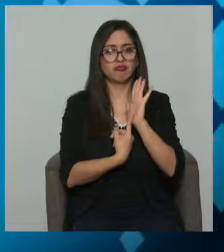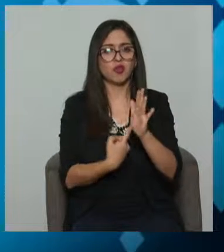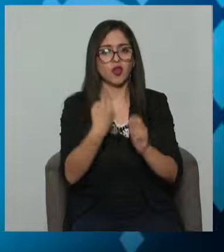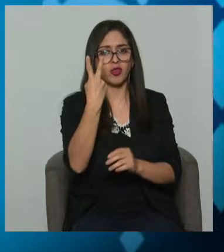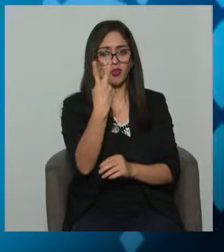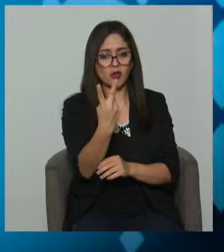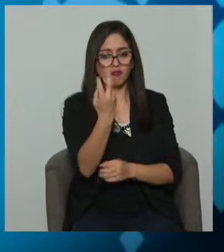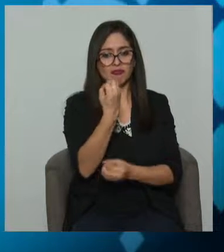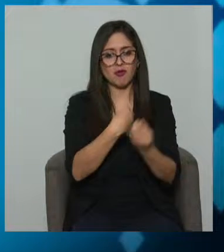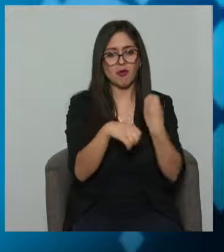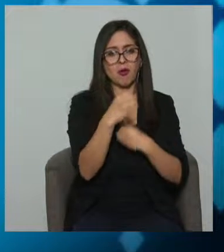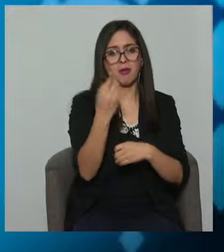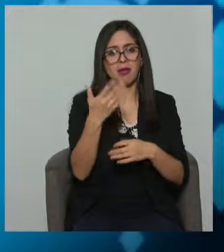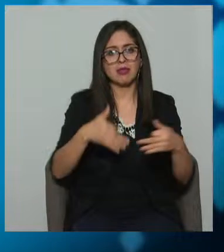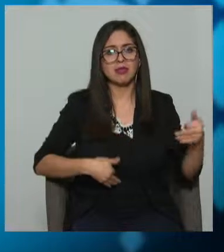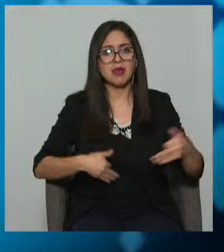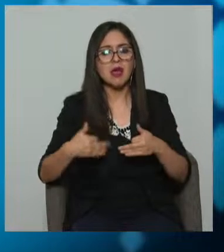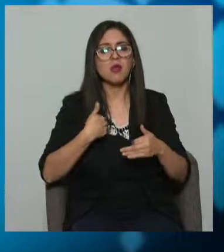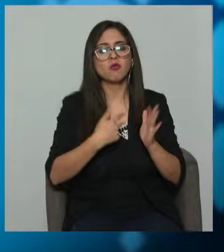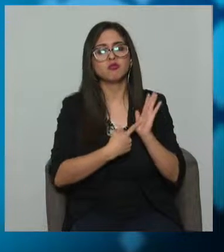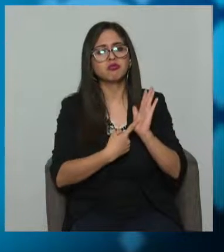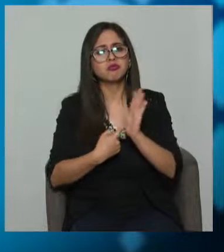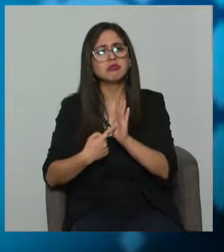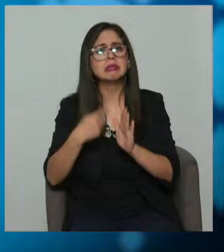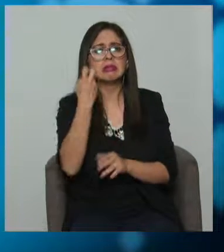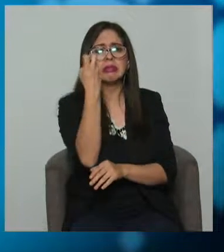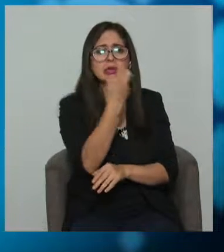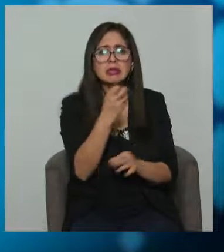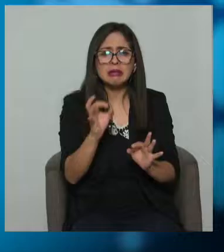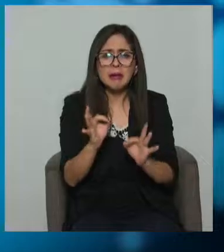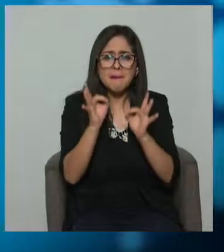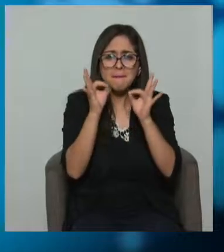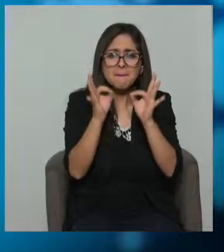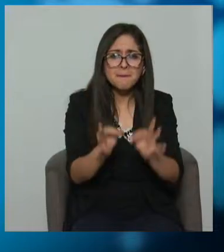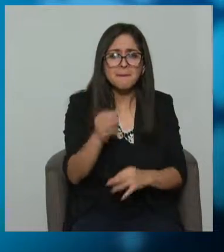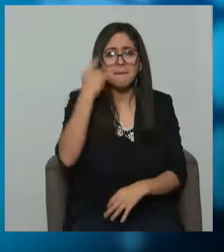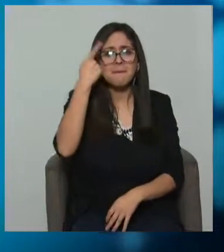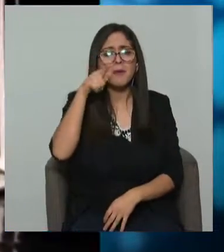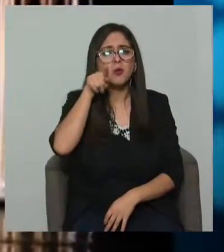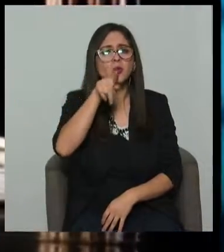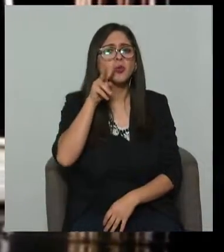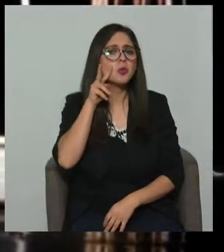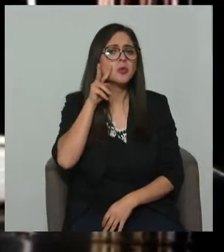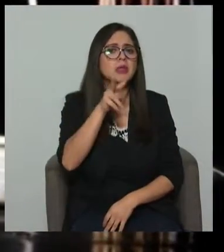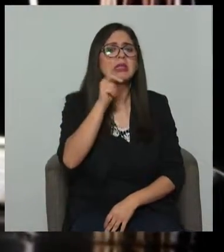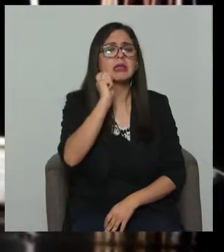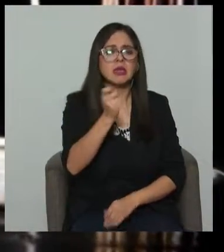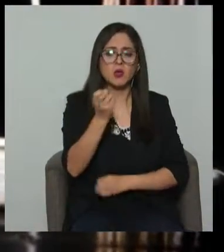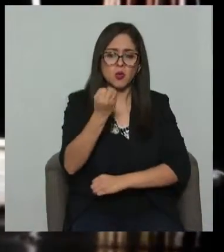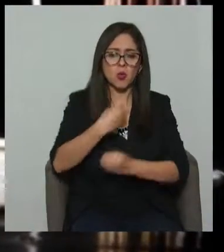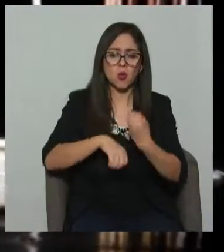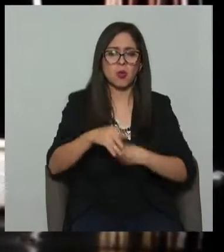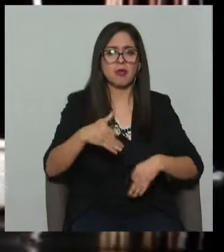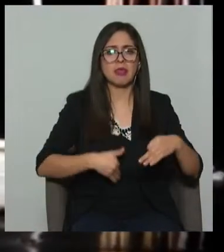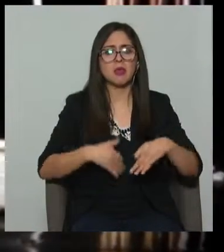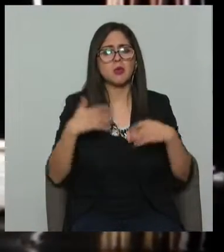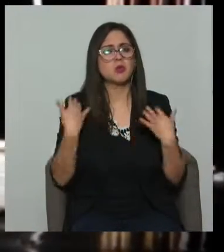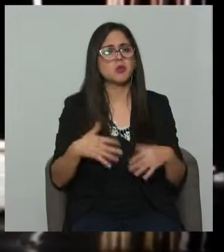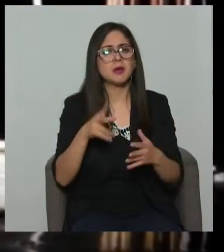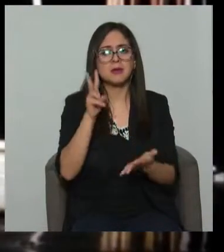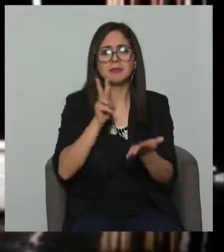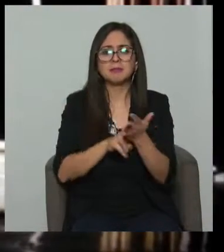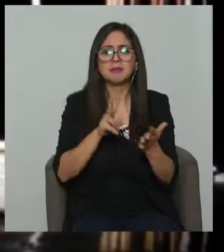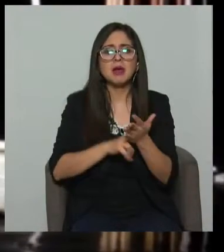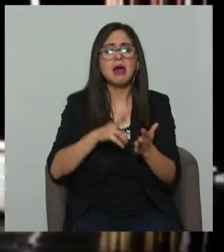es de verdad un muestrario perfecto para darse uno cuenta de que el teatro sigue presente con